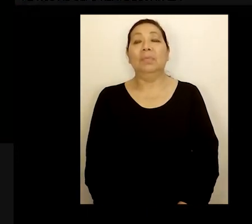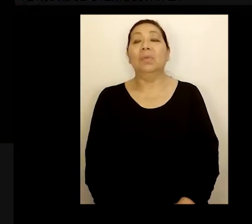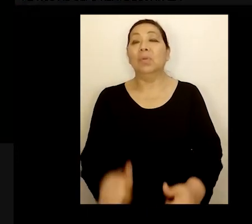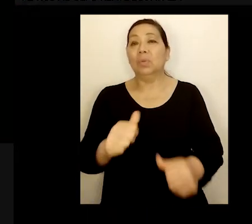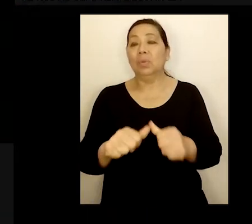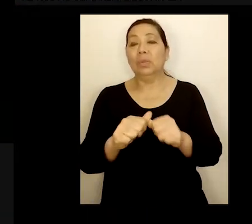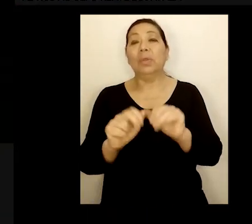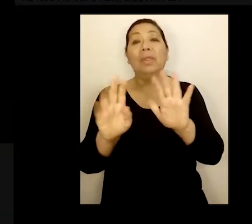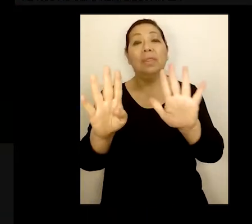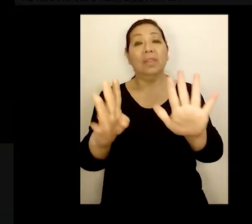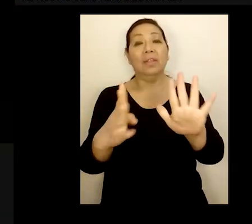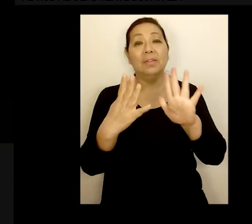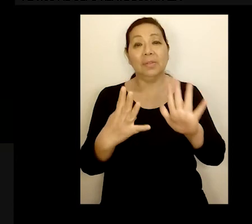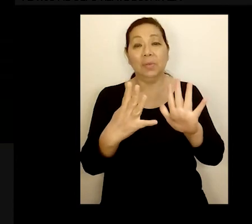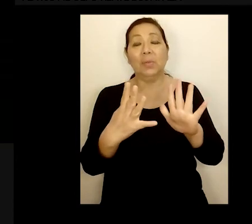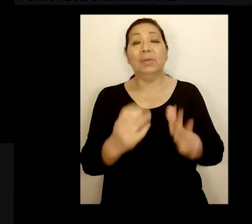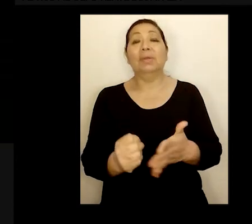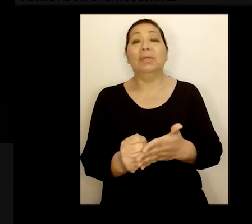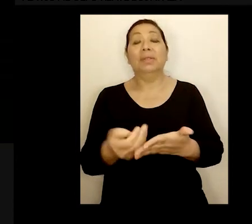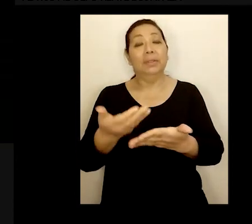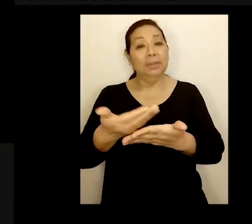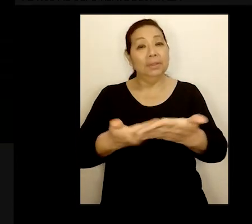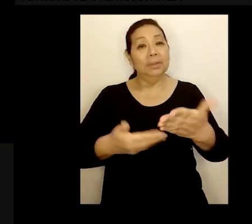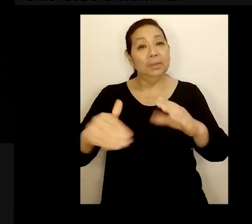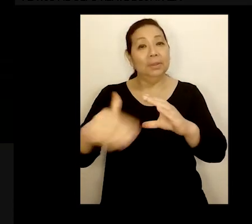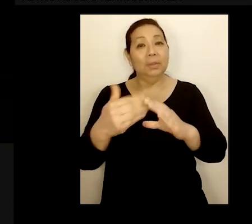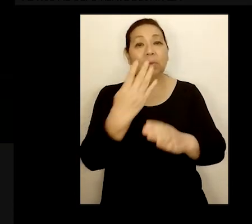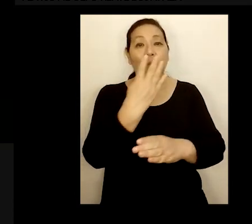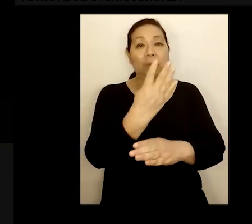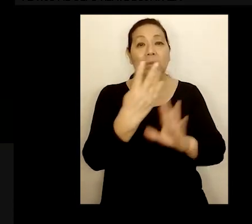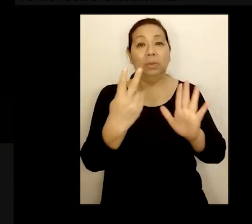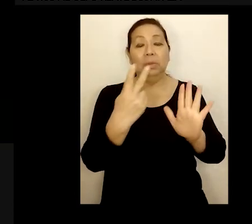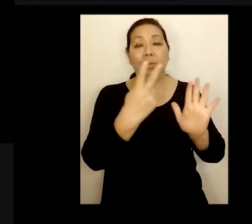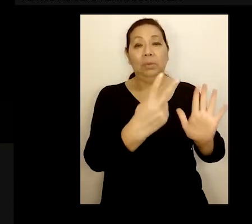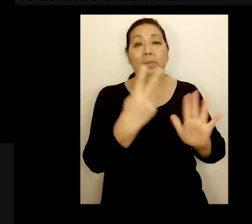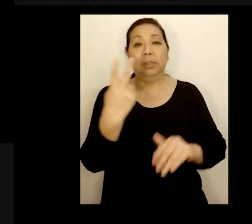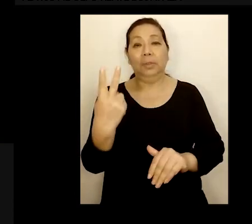Causa número 19, expediente